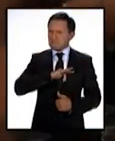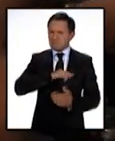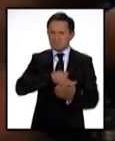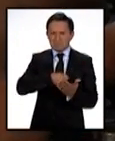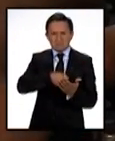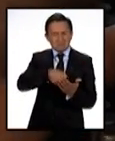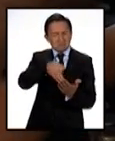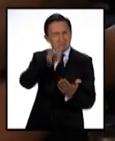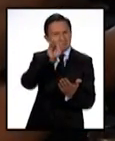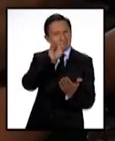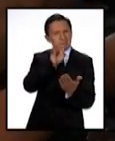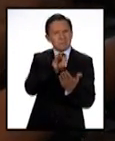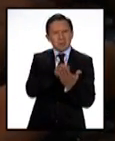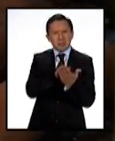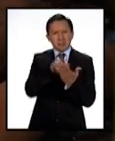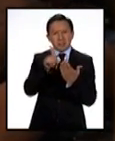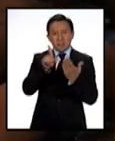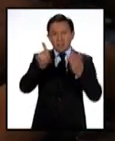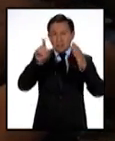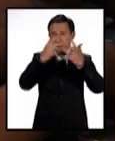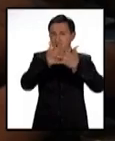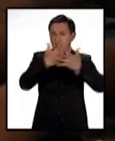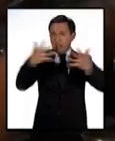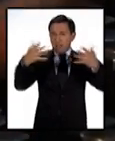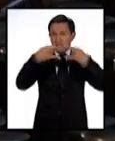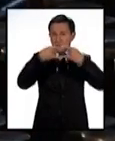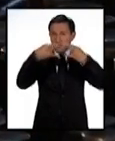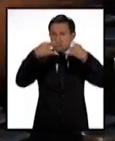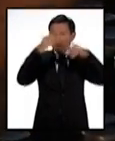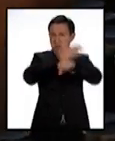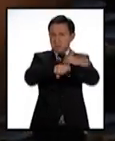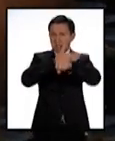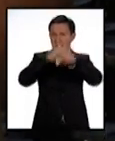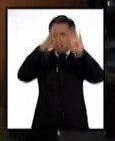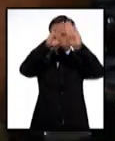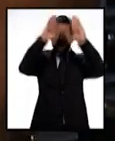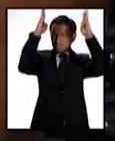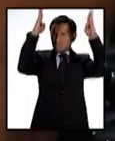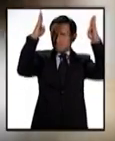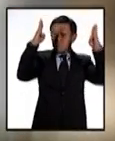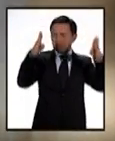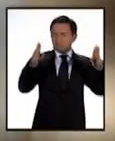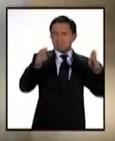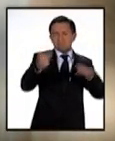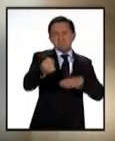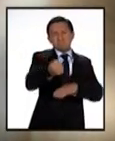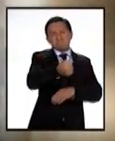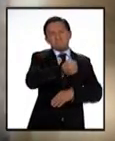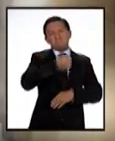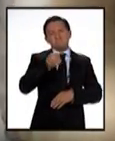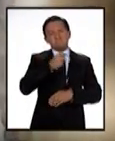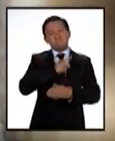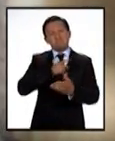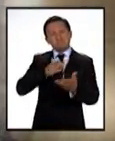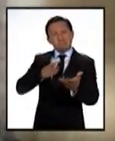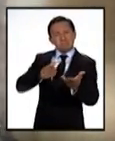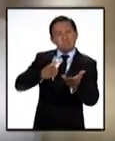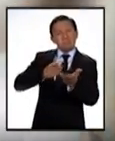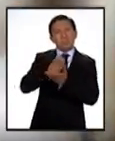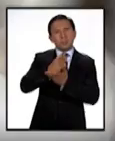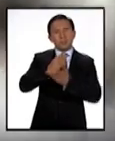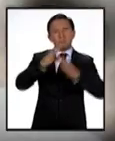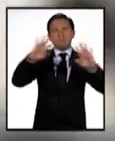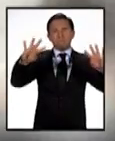de ese portón de madera y enfrentar las miradas con la fuerza que se